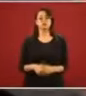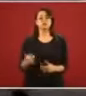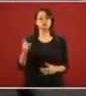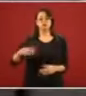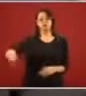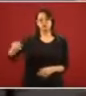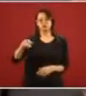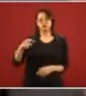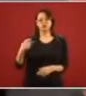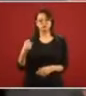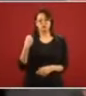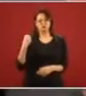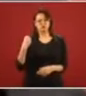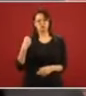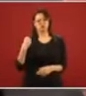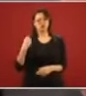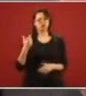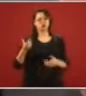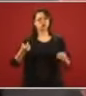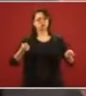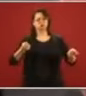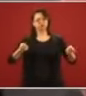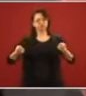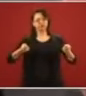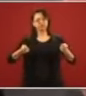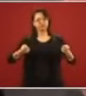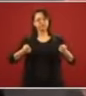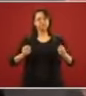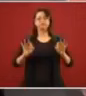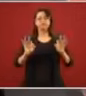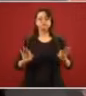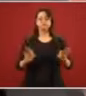adecuado, regulado de la fuerza.